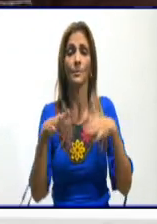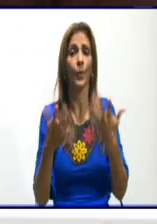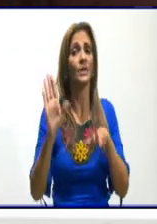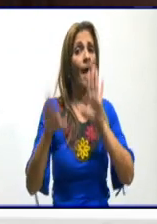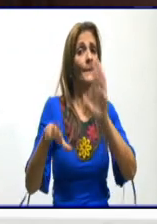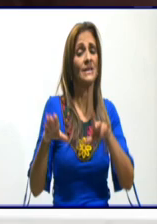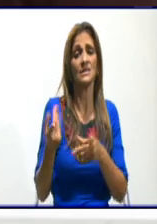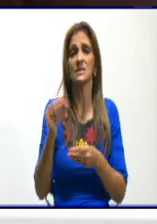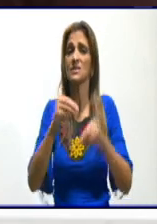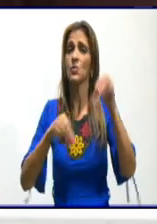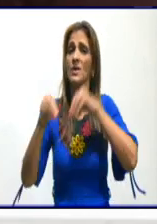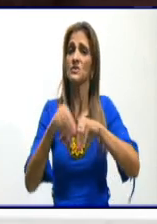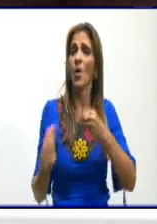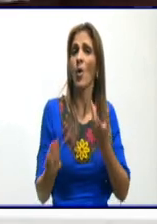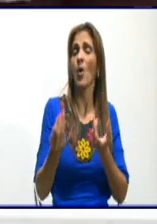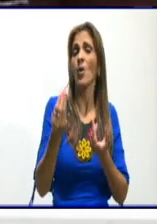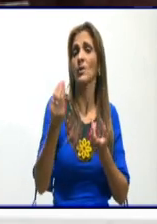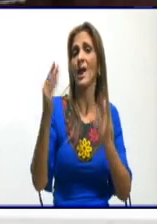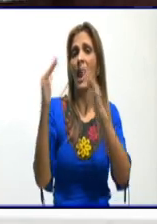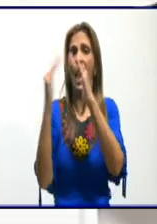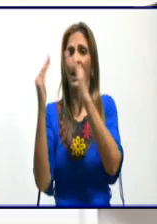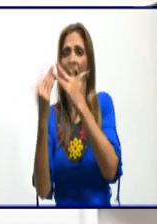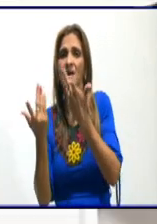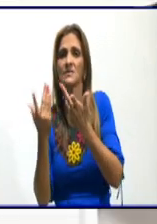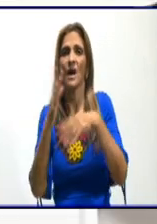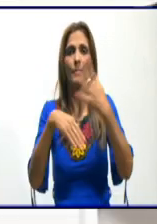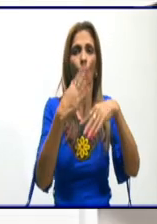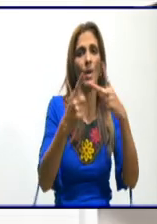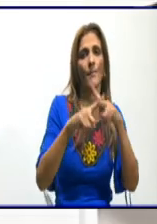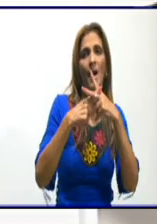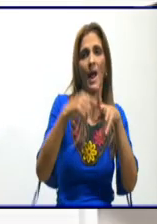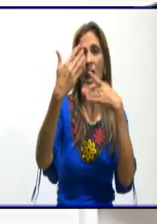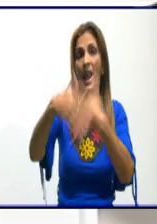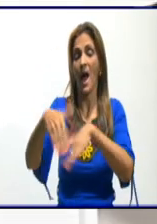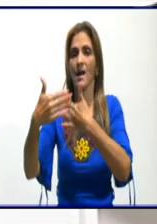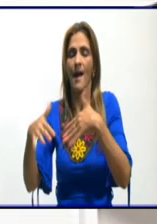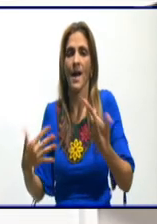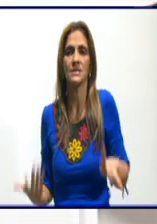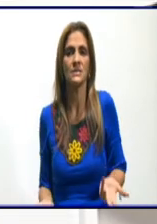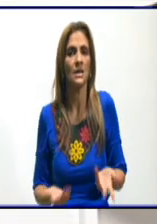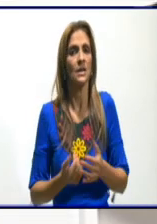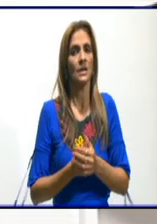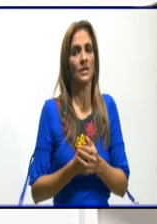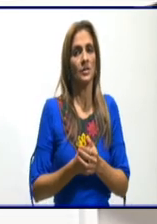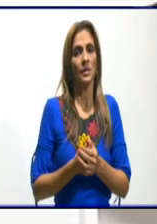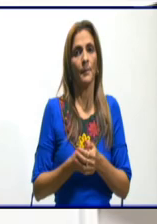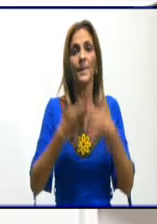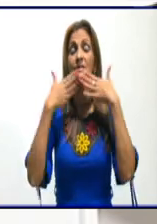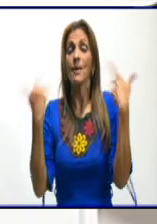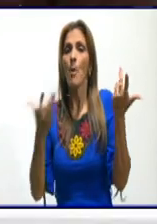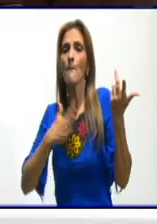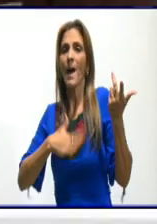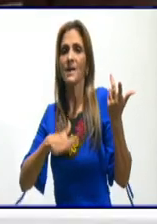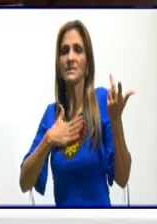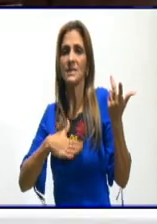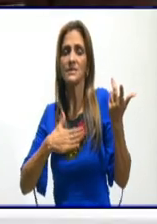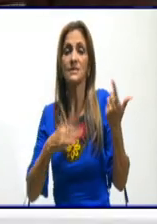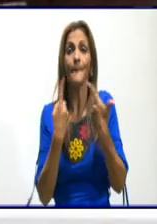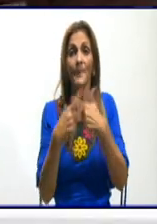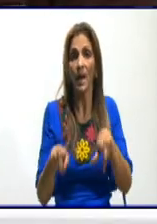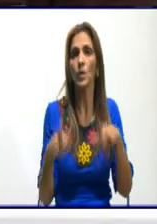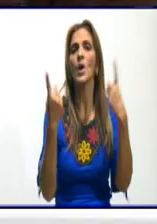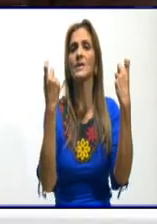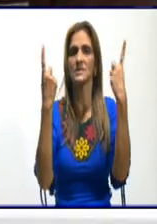casas nos hace perder la paciencia porque nos da ansiedad. Pero es necesario mantener